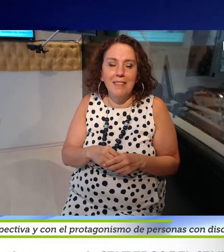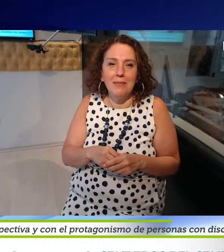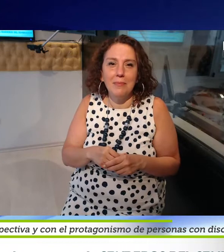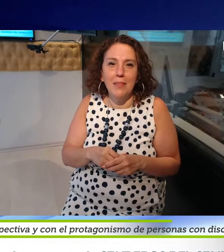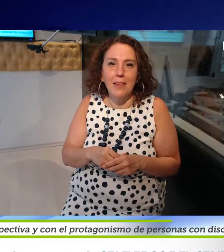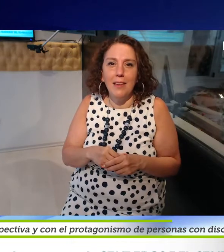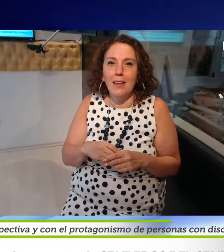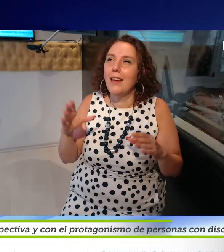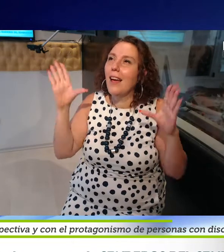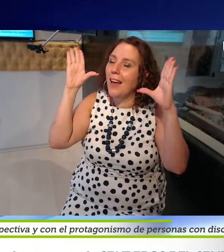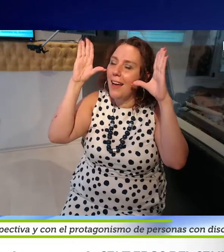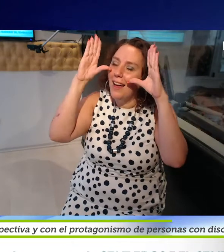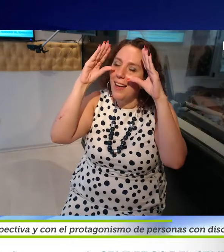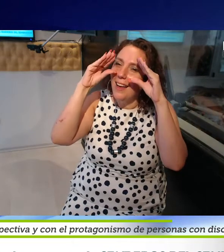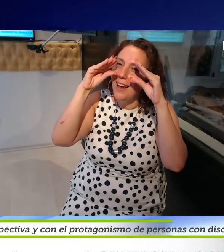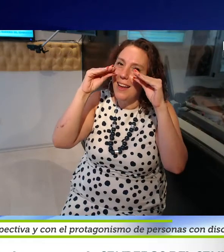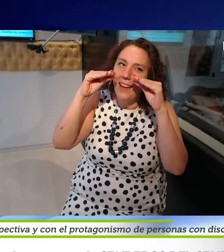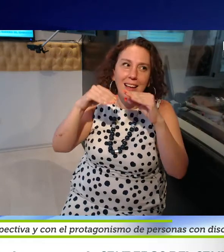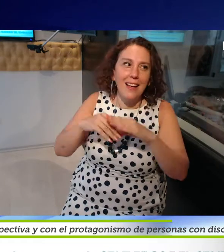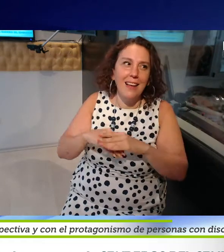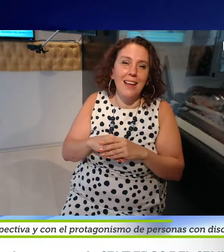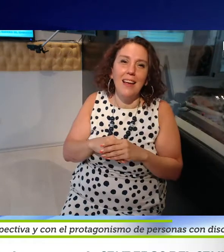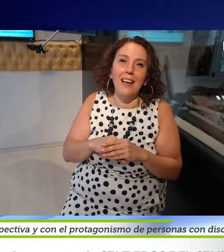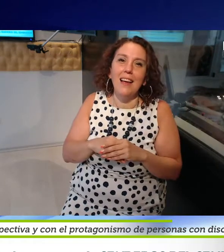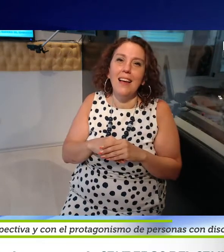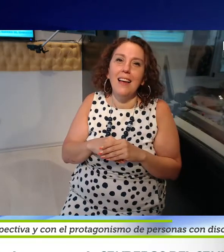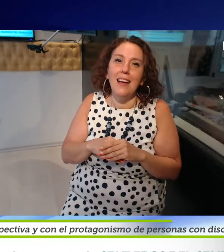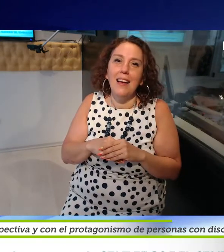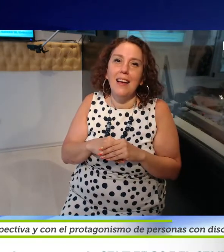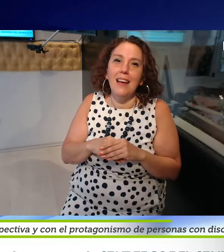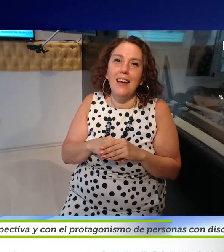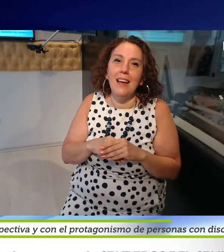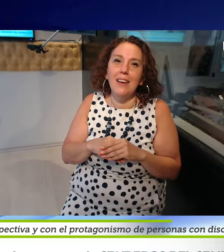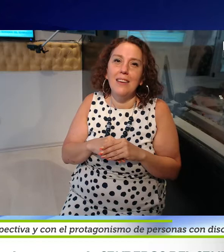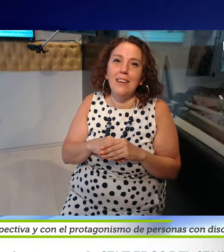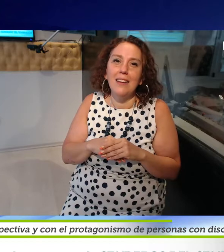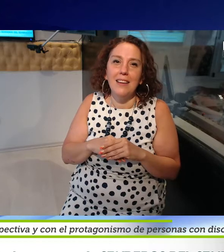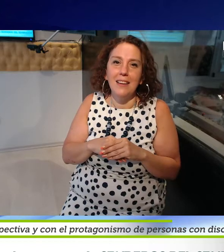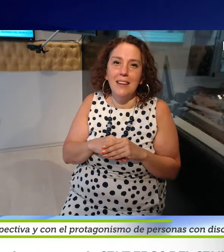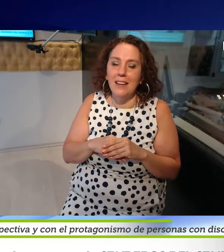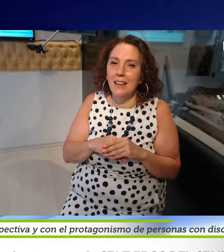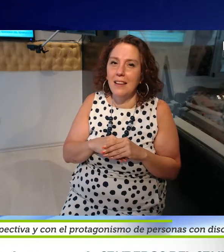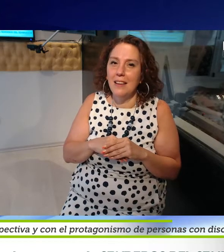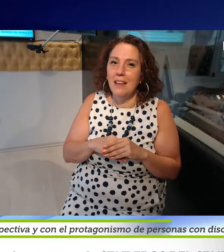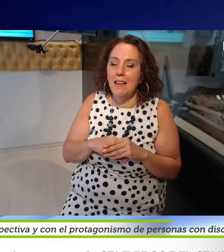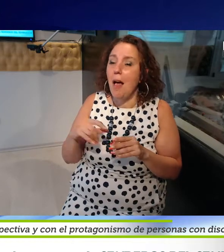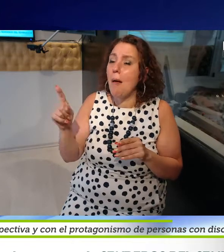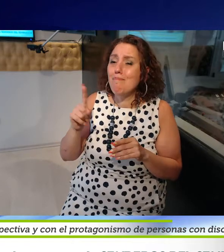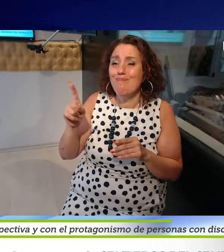oscurece está muy lindo, todo oscurito, como para tomar algo, estar charlando. ¡Diego! O lo que... ¡No